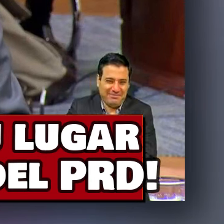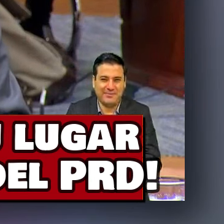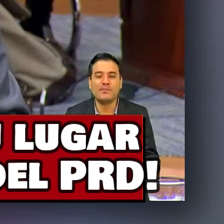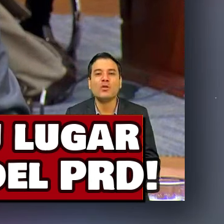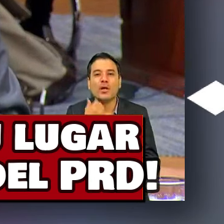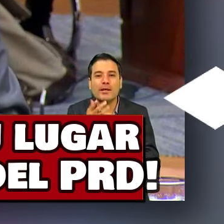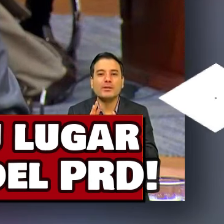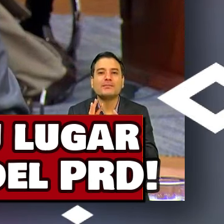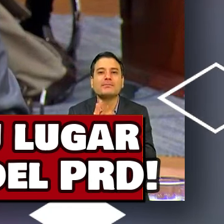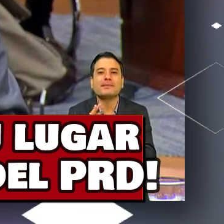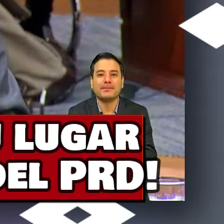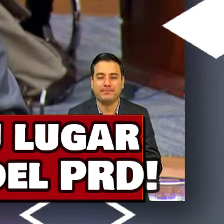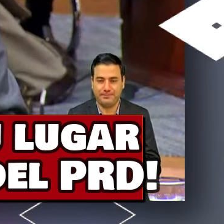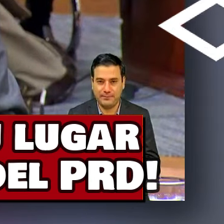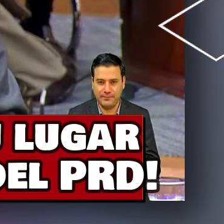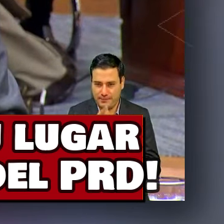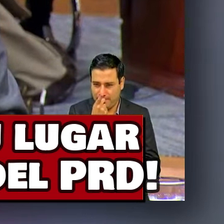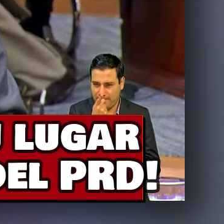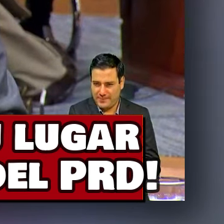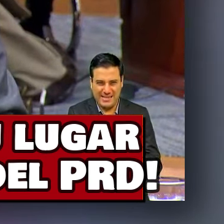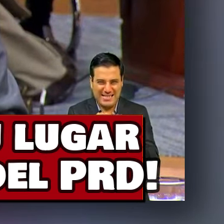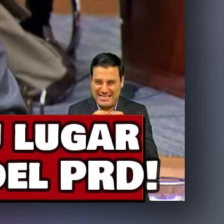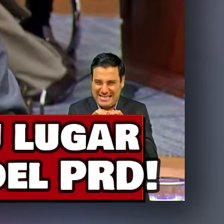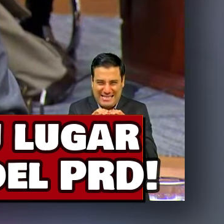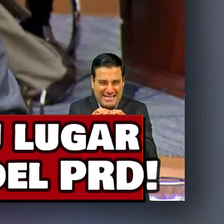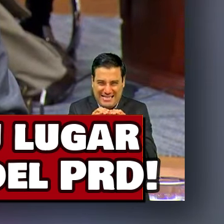A ver, quiero ser muy claro en esto.